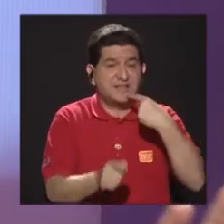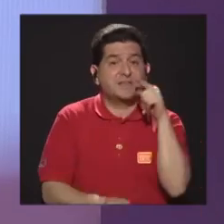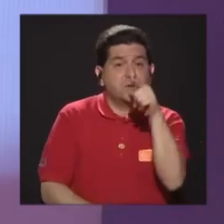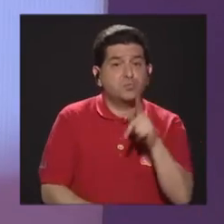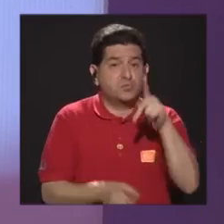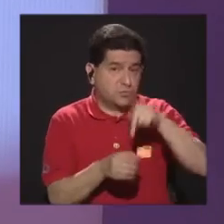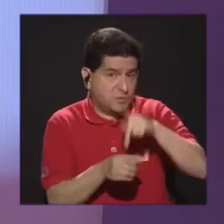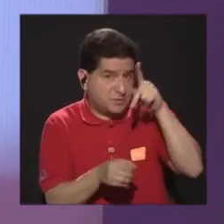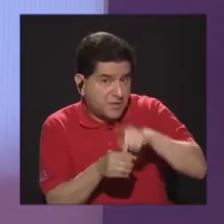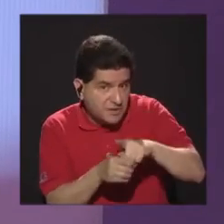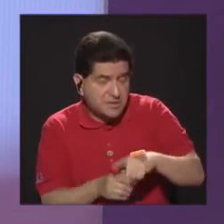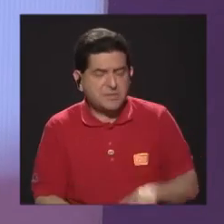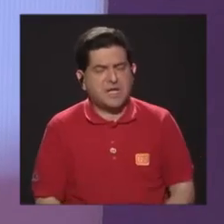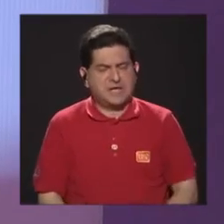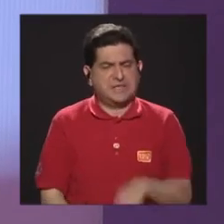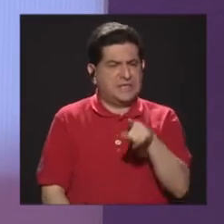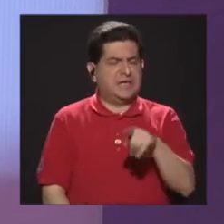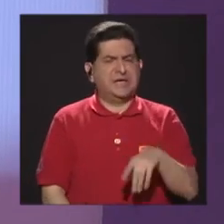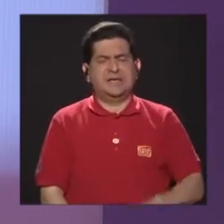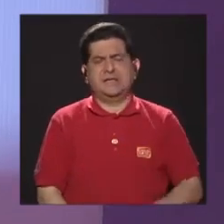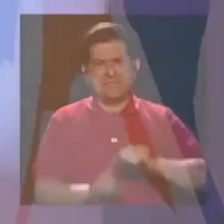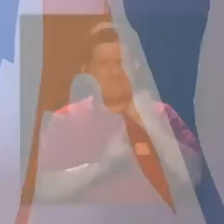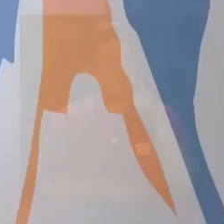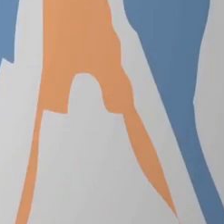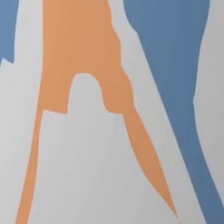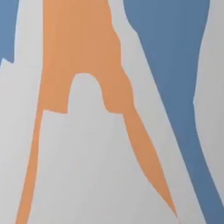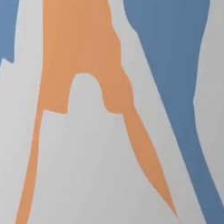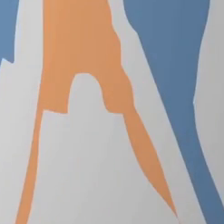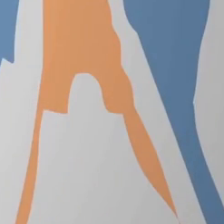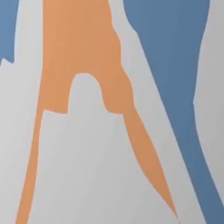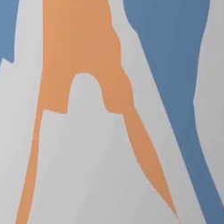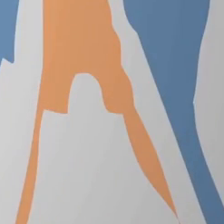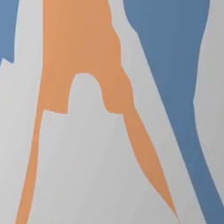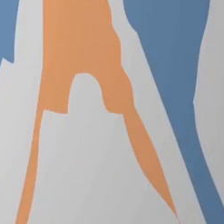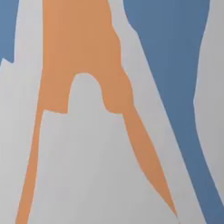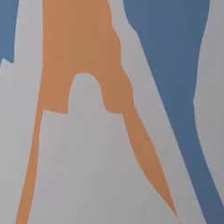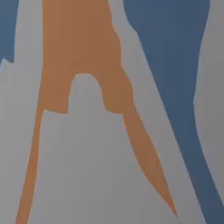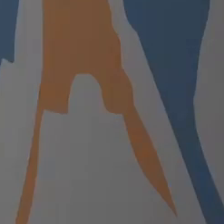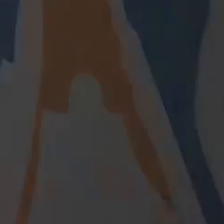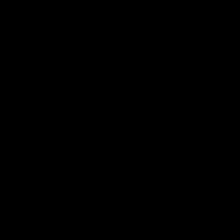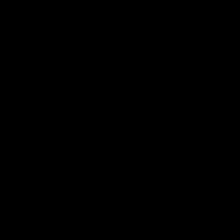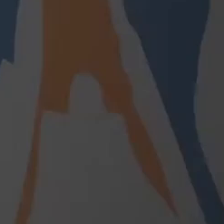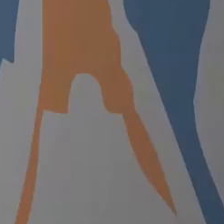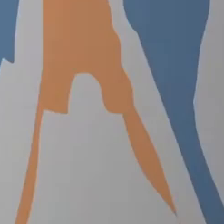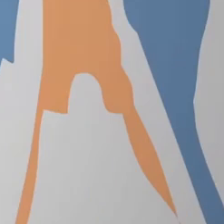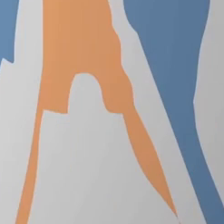mete, va a tener un alto costo. Dejémoslo ahí, vamos a hacer una pausa y regresamos en un momento.